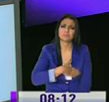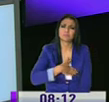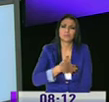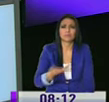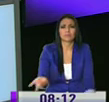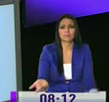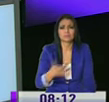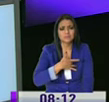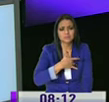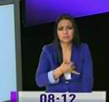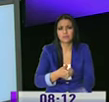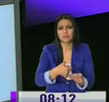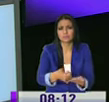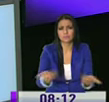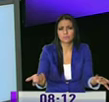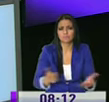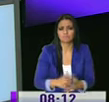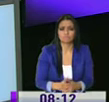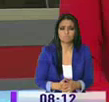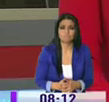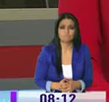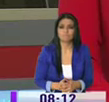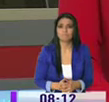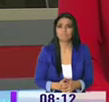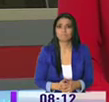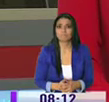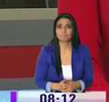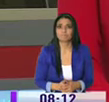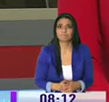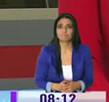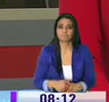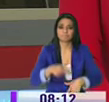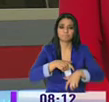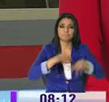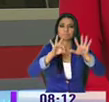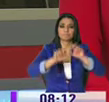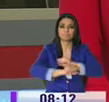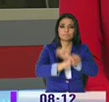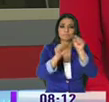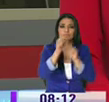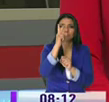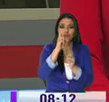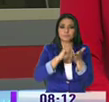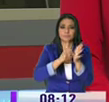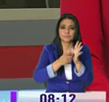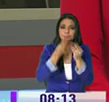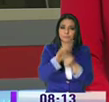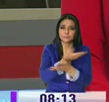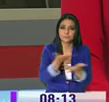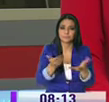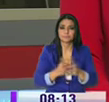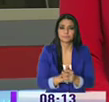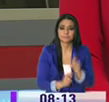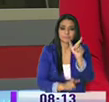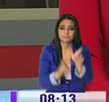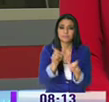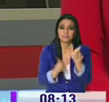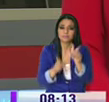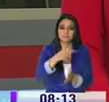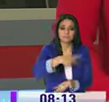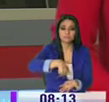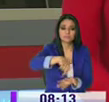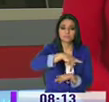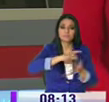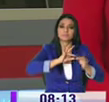intendentes de muchas cosas peritos ahora son las 8 de la mañana con 12 minutos y les contamos que moradores de la parroquia de